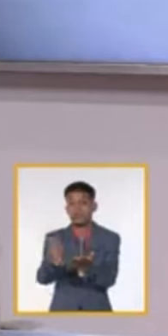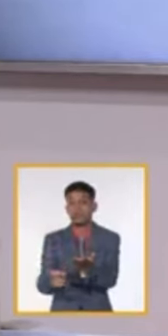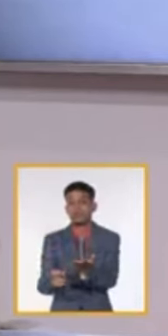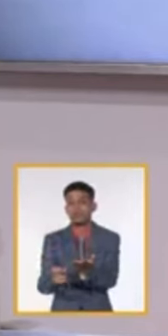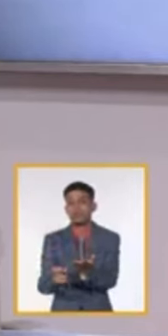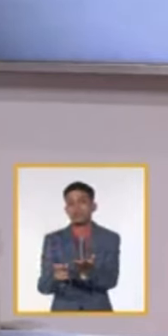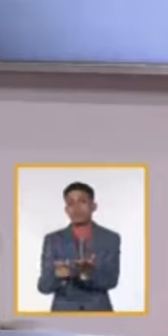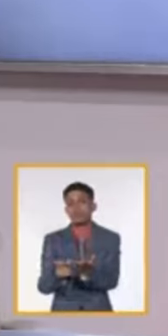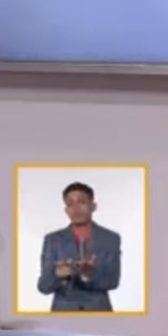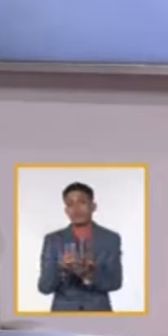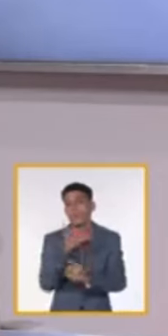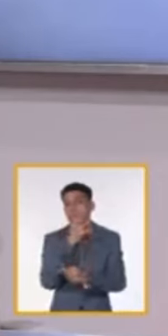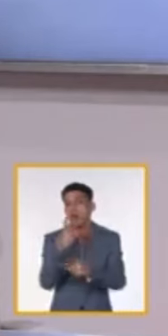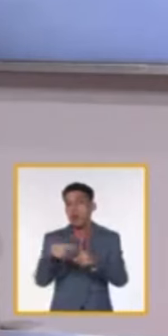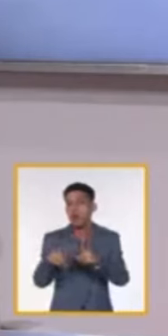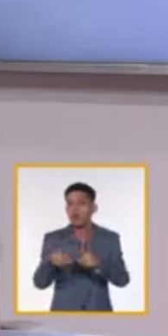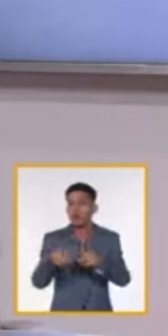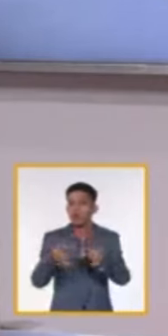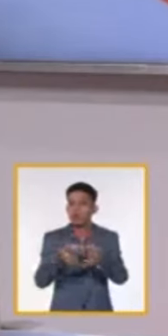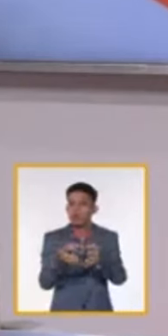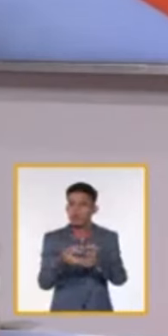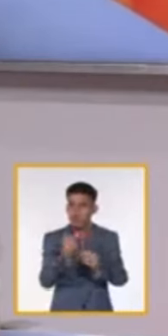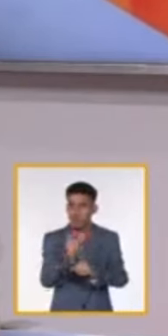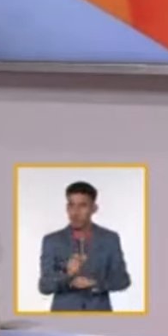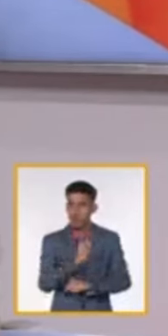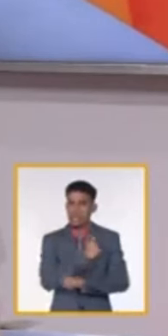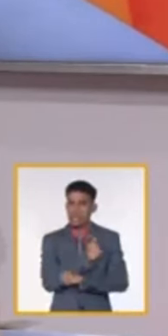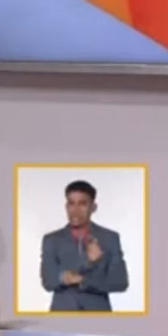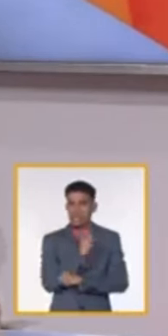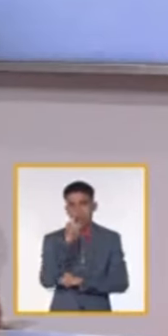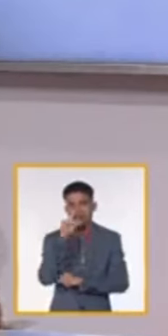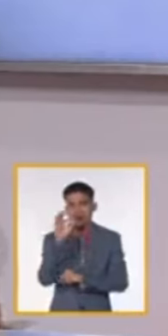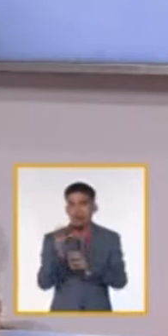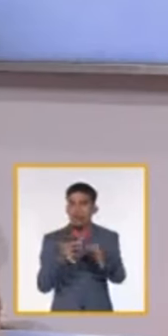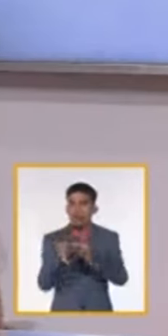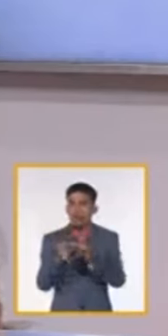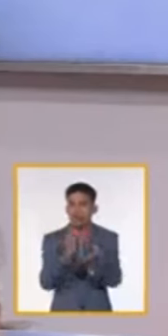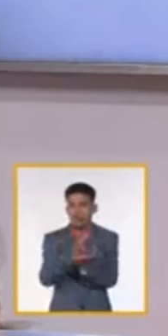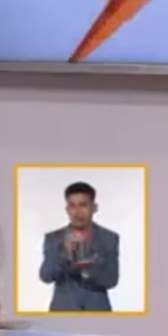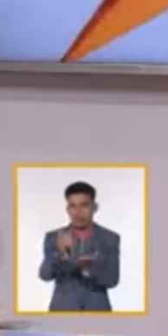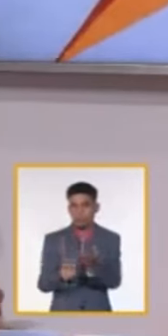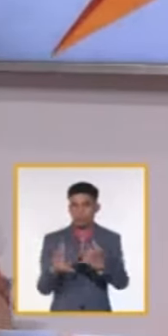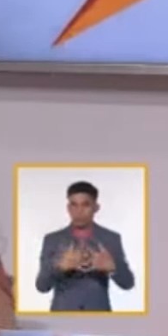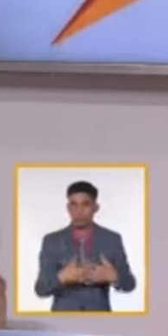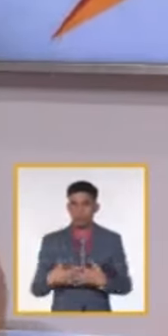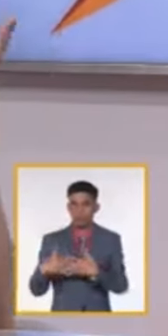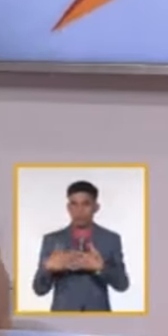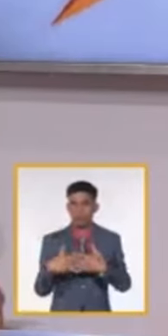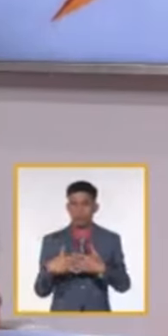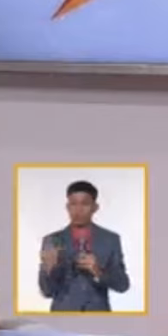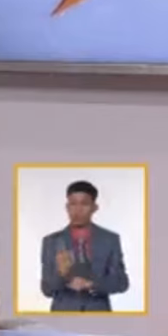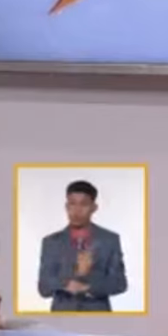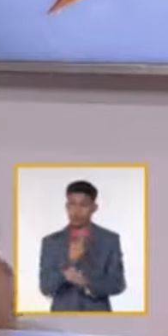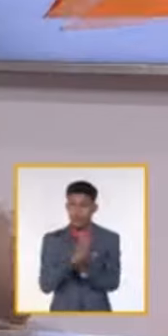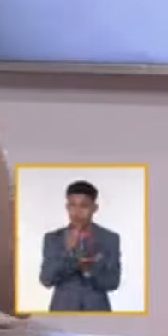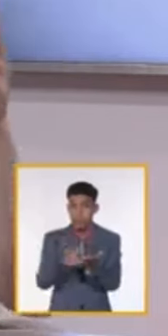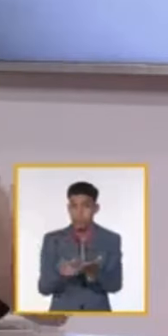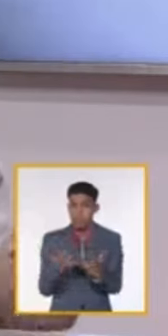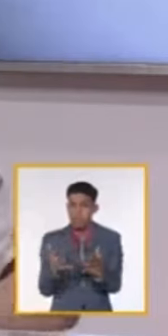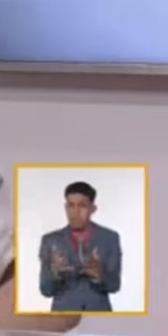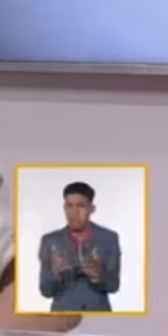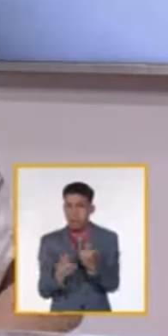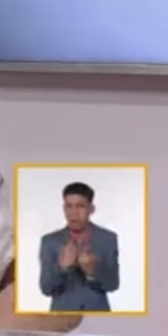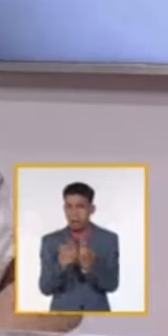funcione. Y nosotros estamos dedicados a nuestra liberación y los estudiantes hemos seguido diciendo que no les tenemos miedo,